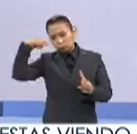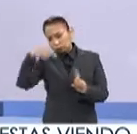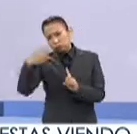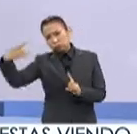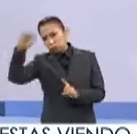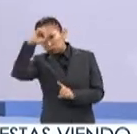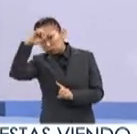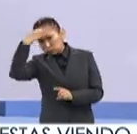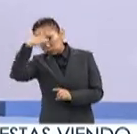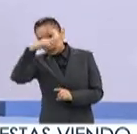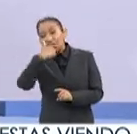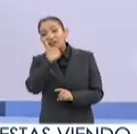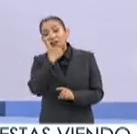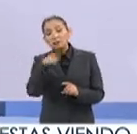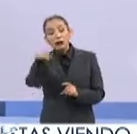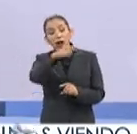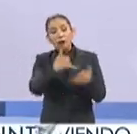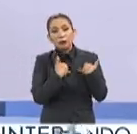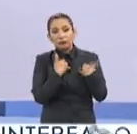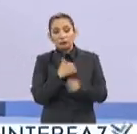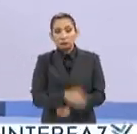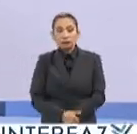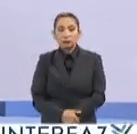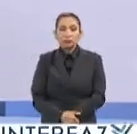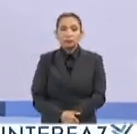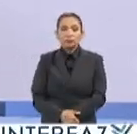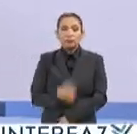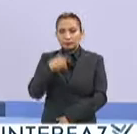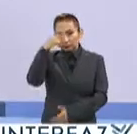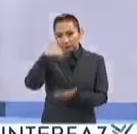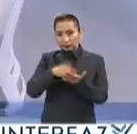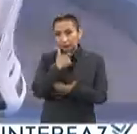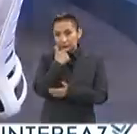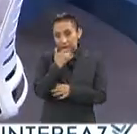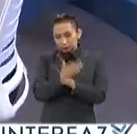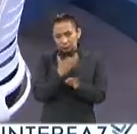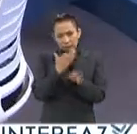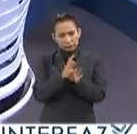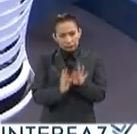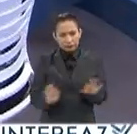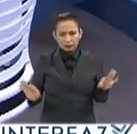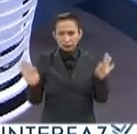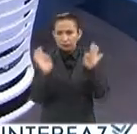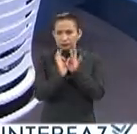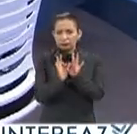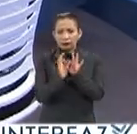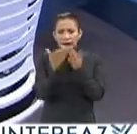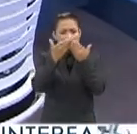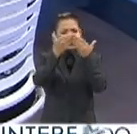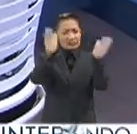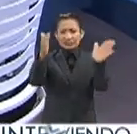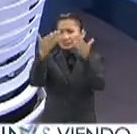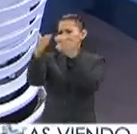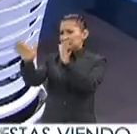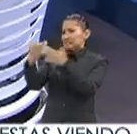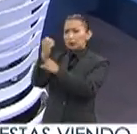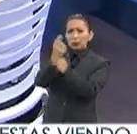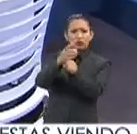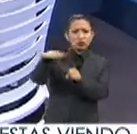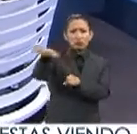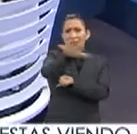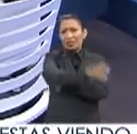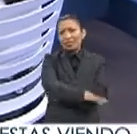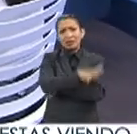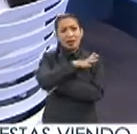perspectiva, desde tu experiencia, es el inglés para los jóvenes. Yo creo que el inglés ahorita es muy importante, abre muchísimas puertas,